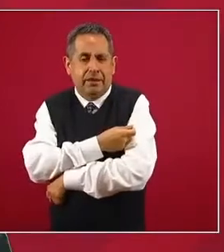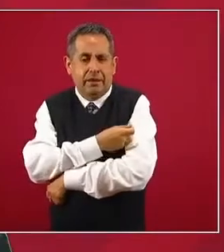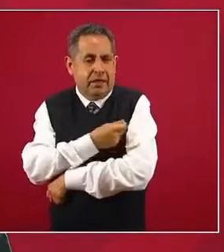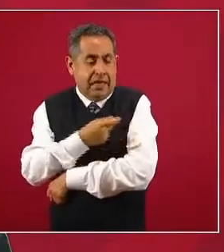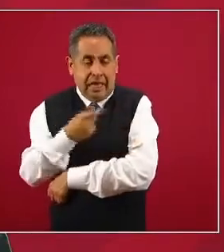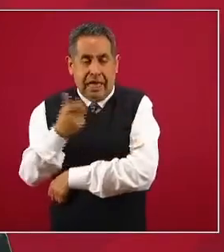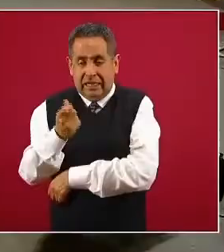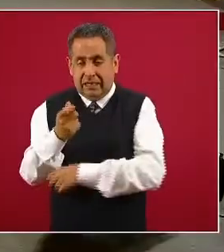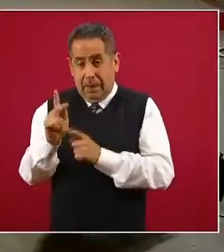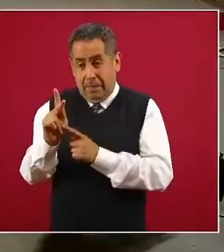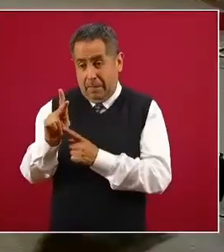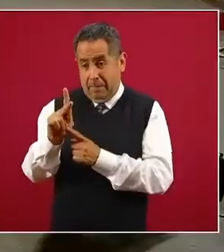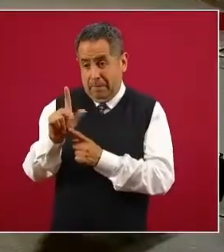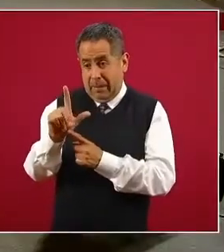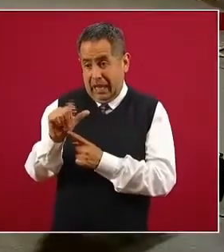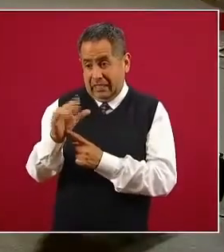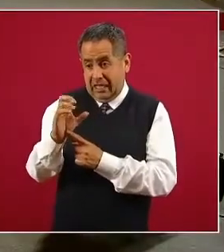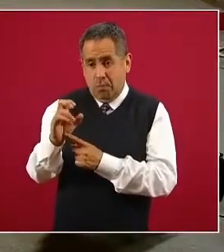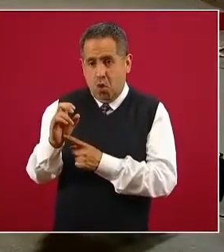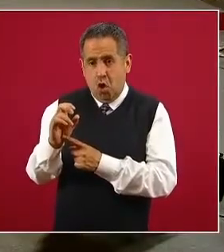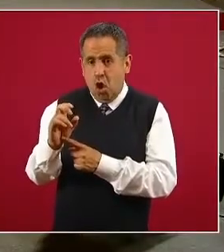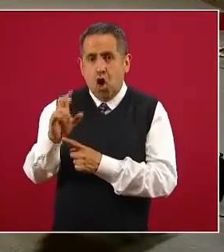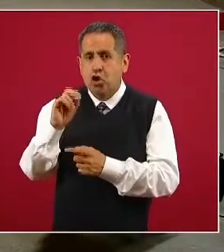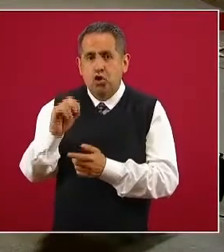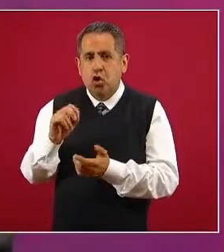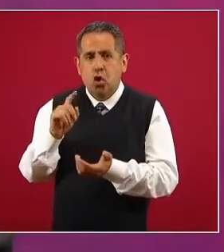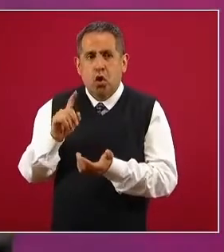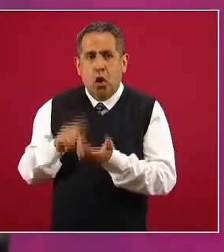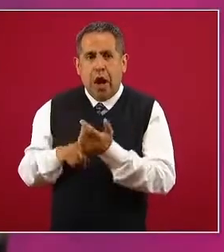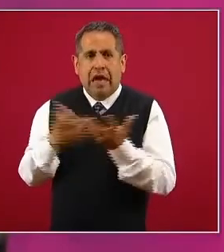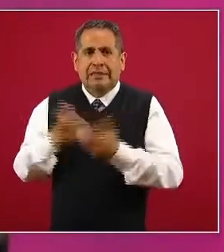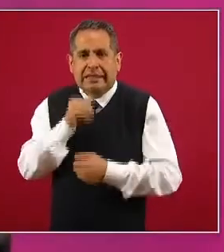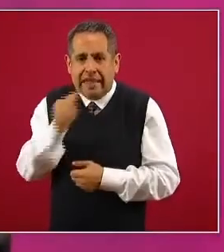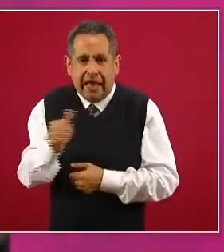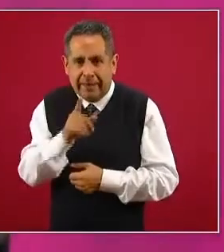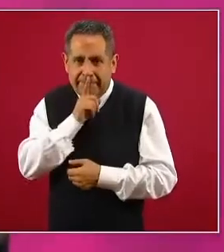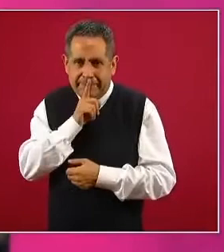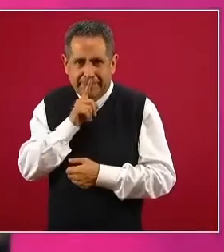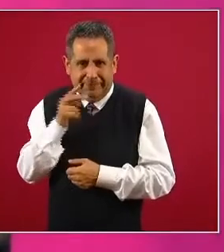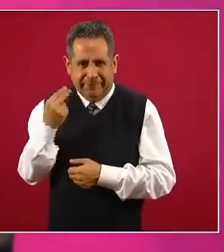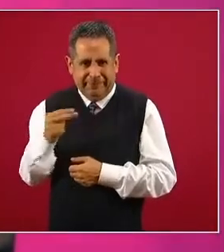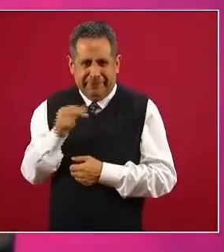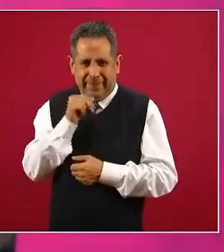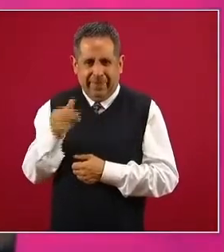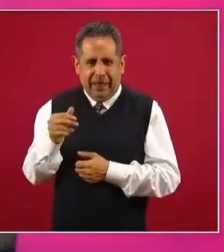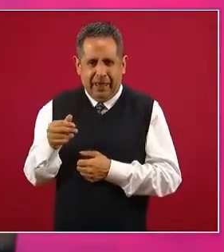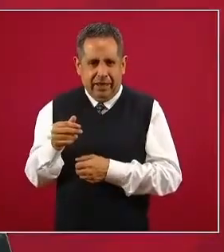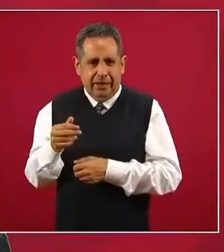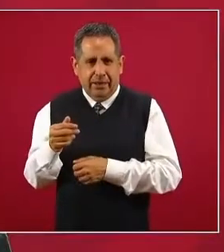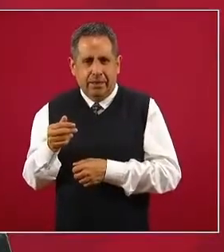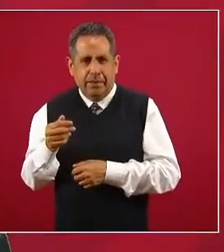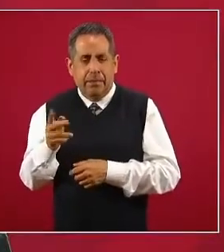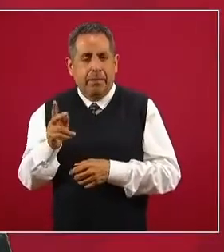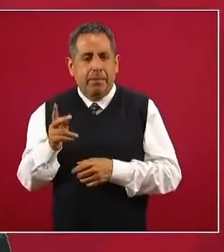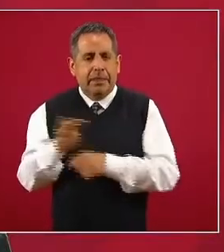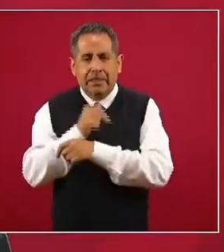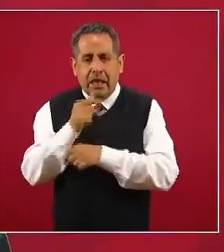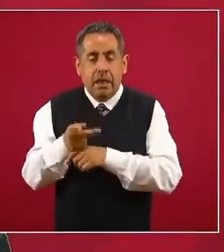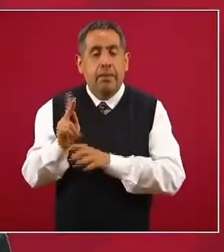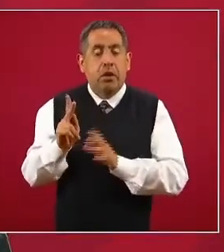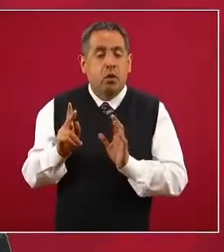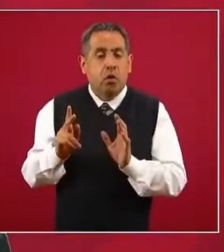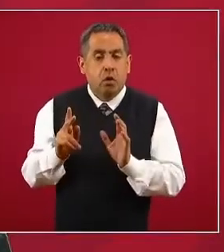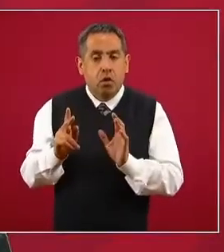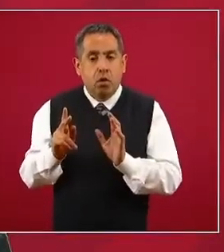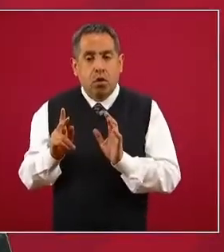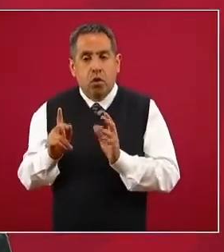puede producir el efecto buscado para la vacuna candidato, pero que